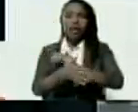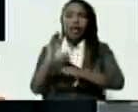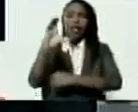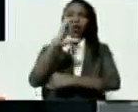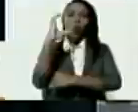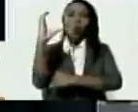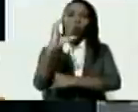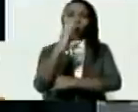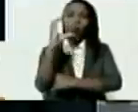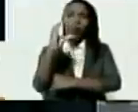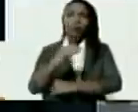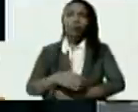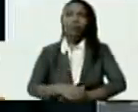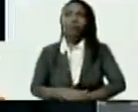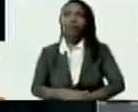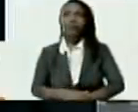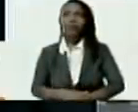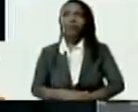Colombia